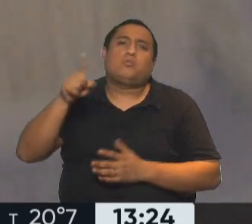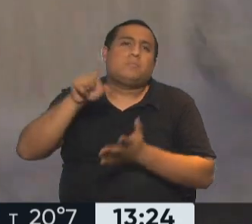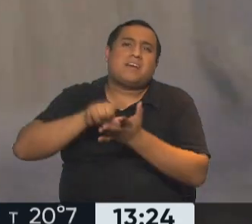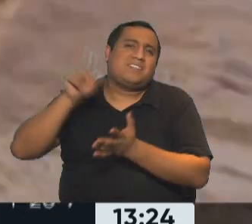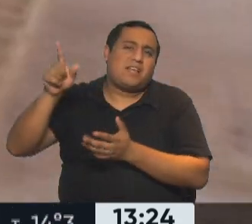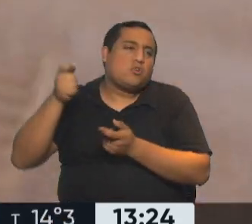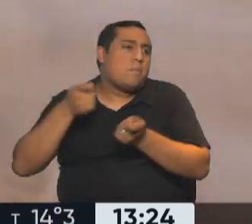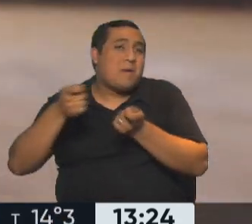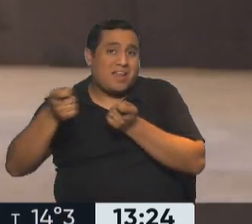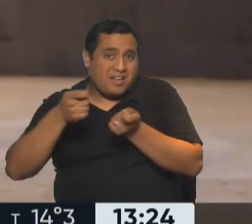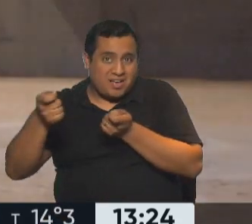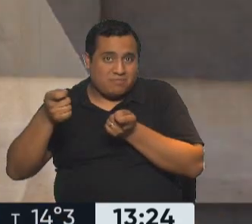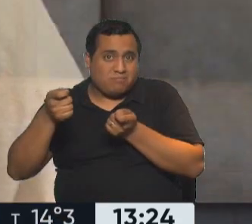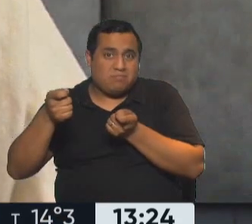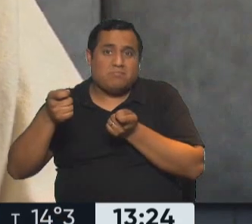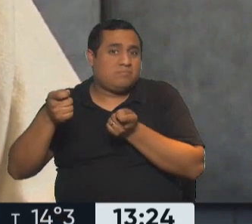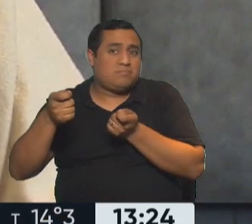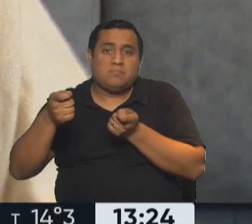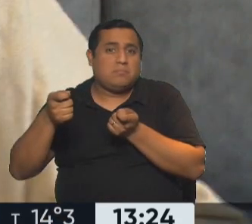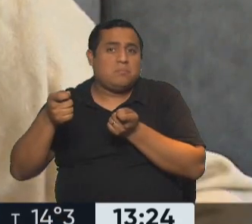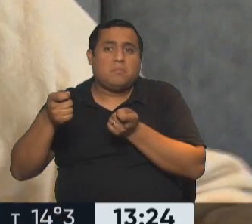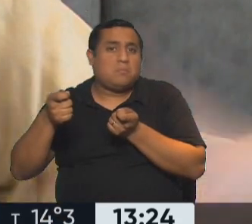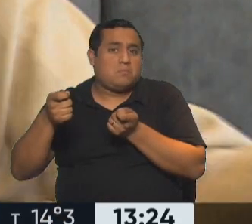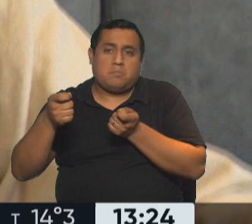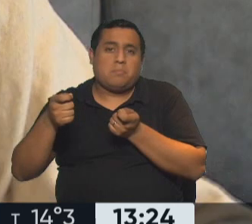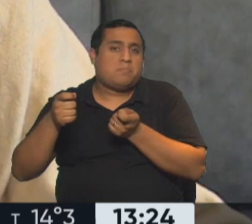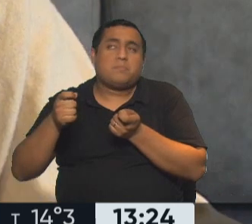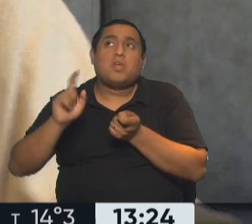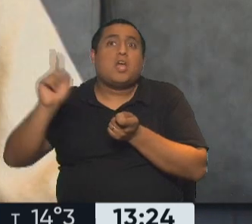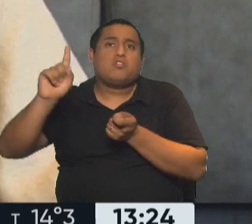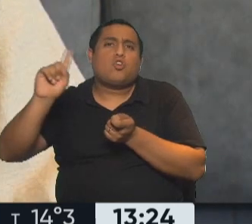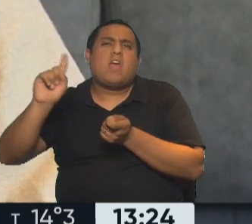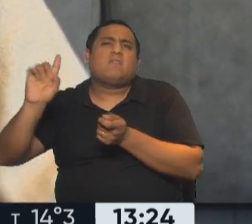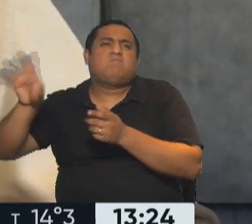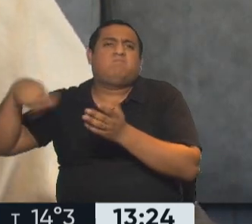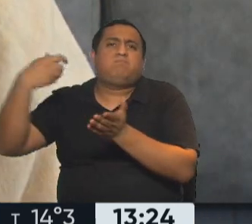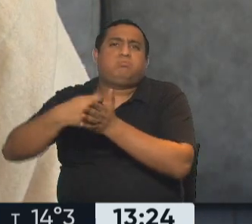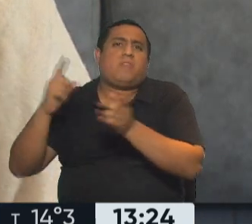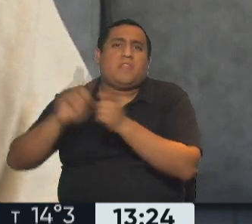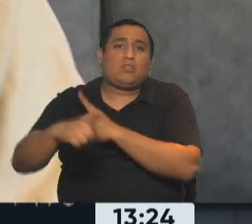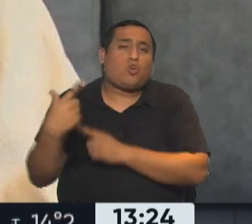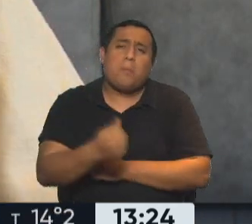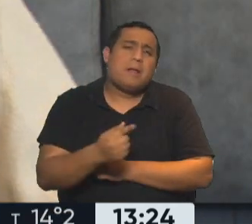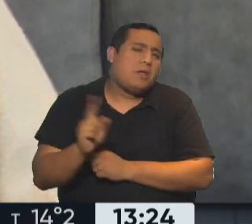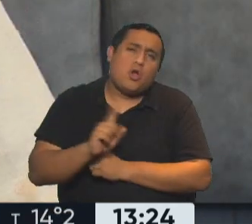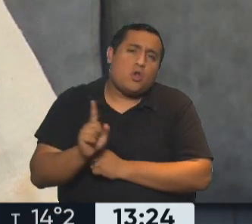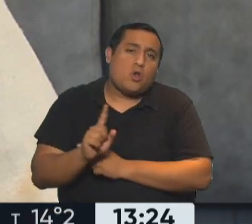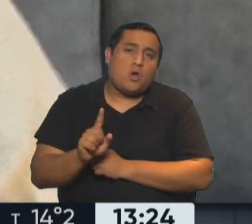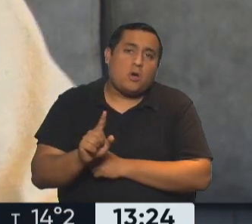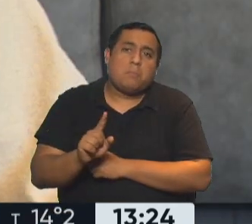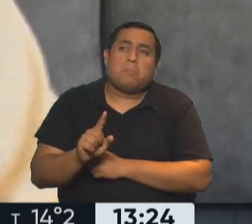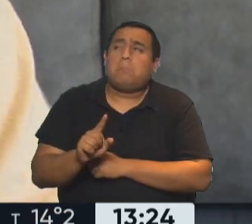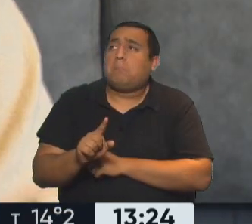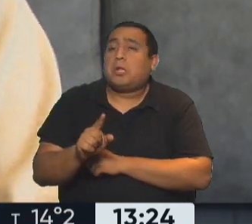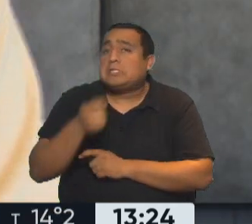sector, que de golpe no es que Glencore viene con fondo fresco y se compra a Vicentín. Si fuera eso, por ella no nos simpatiza tanto, pero no podríamos decir